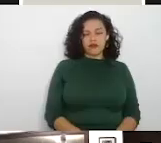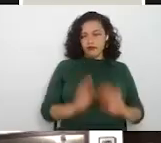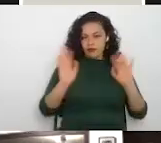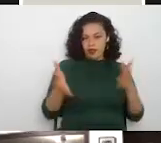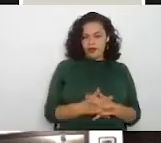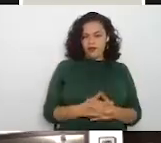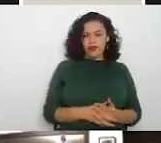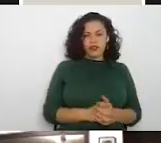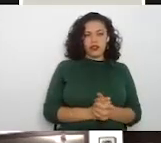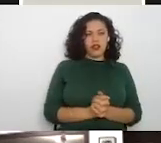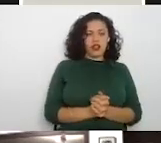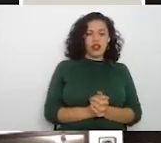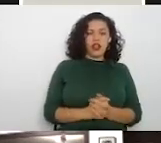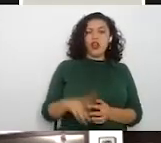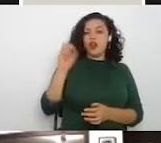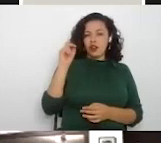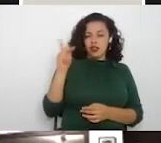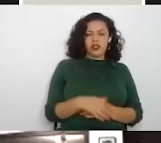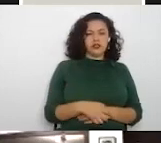Ok. ¿Dónde,